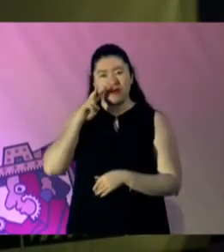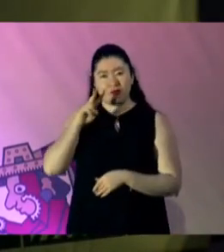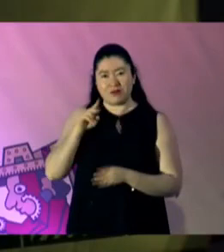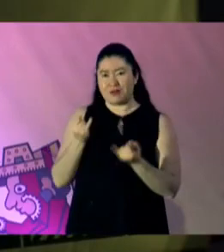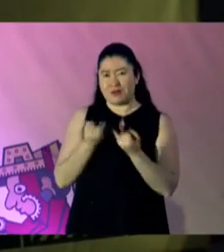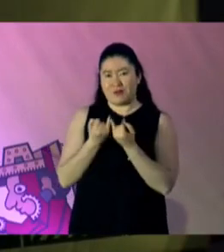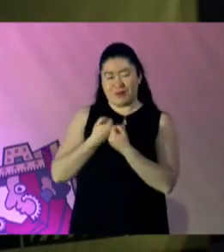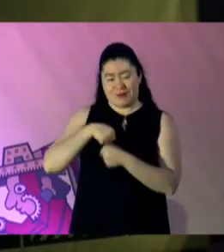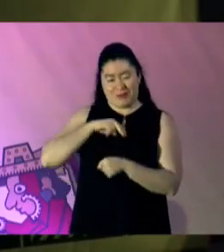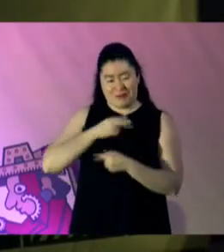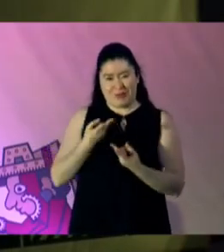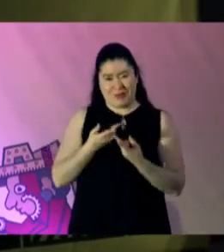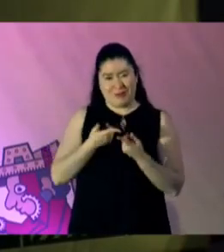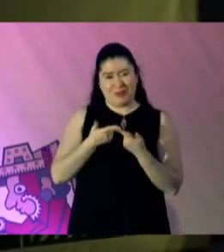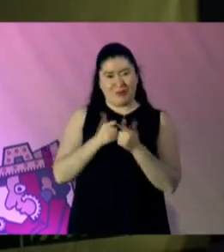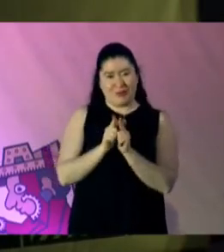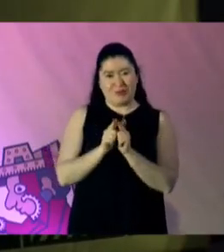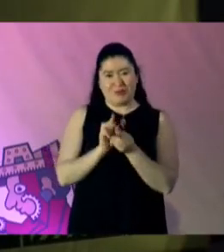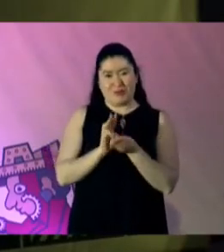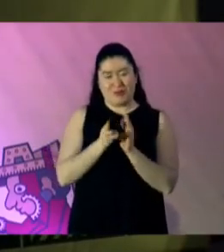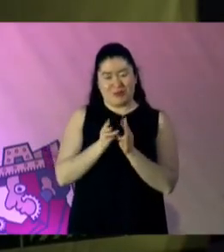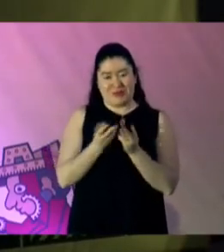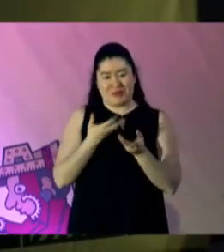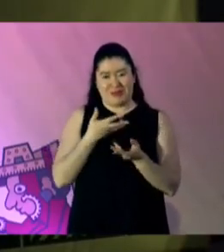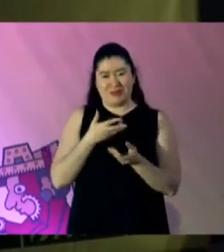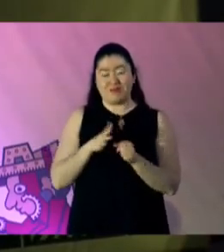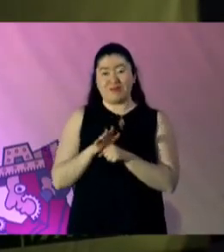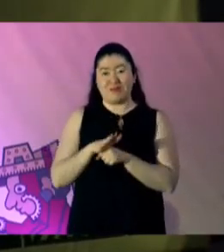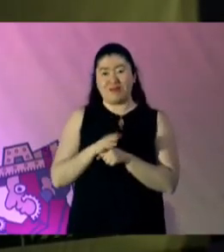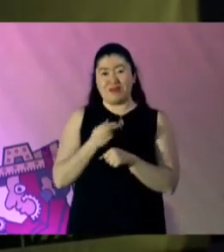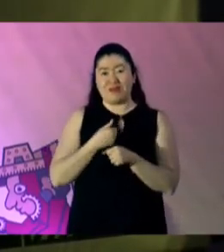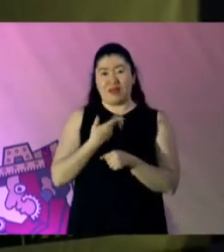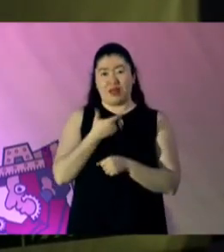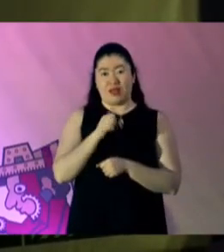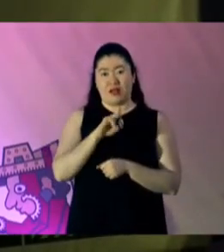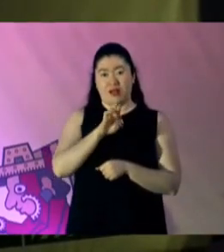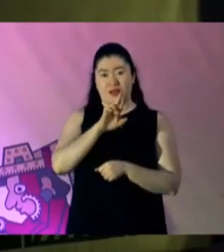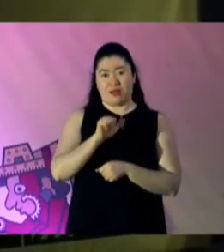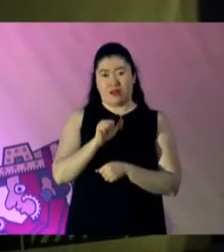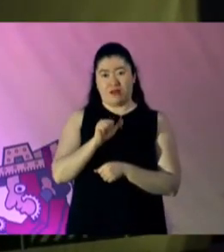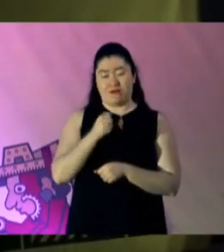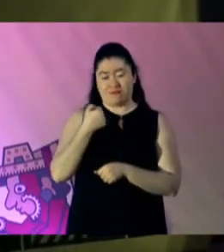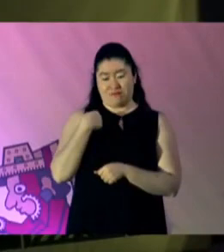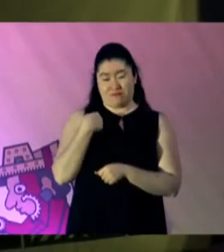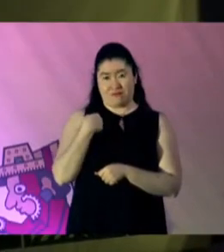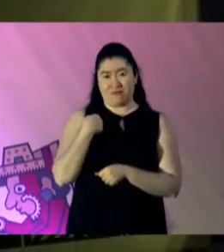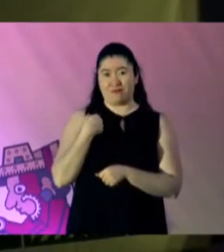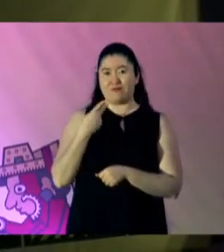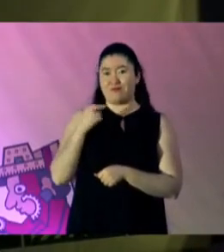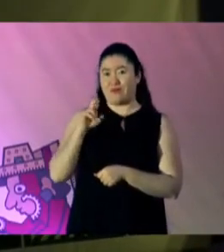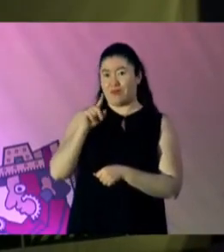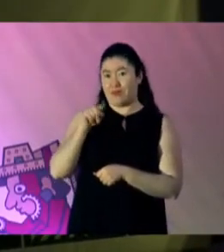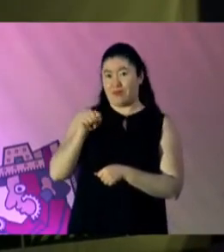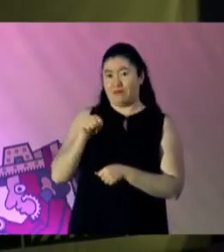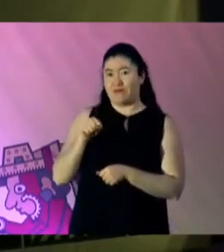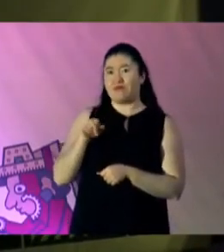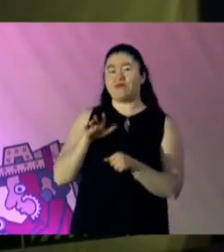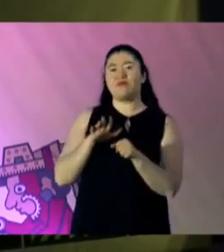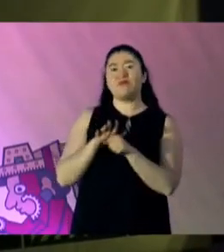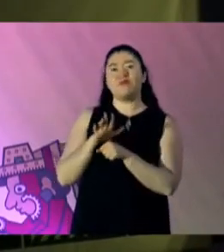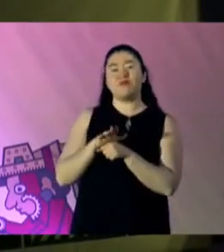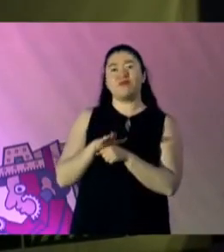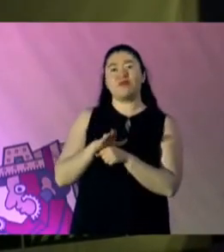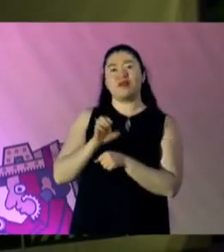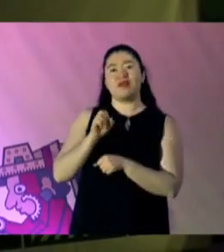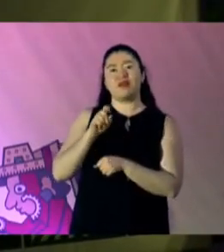chanchito que tenemos teníamos el gran el gran hernández y yo este que se llamaba